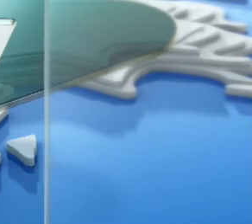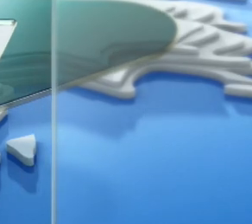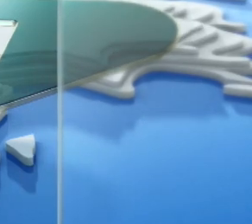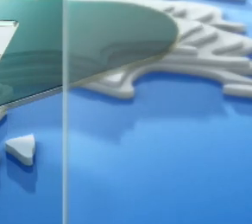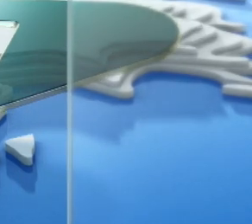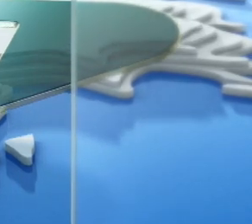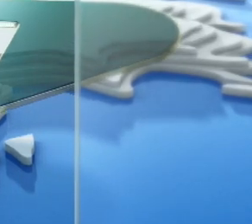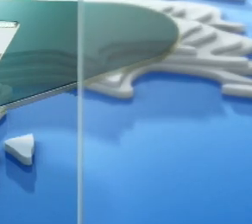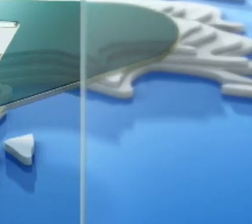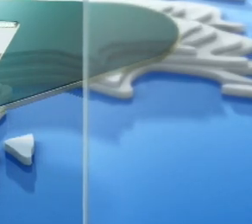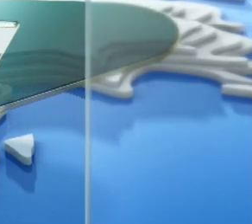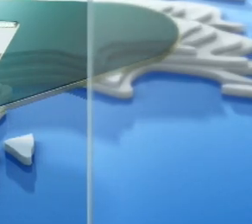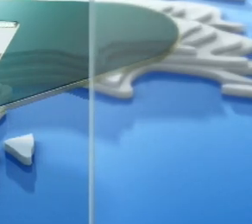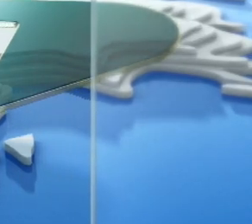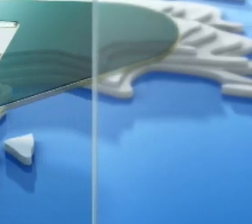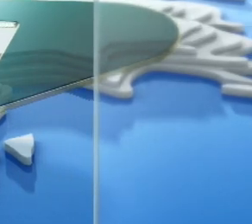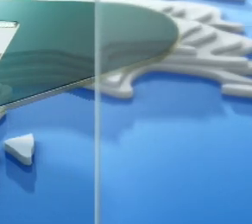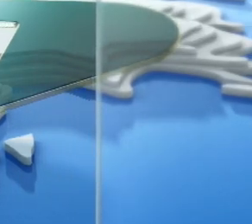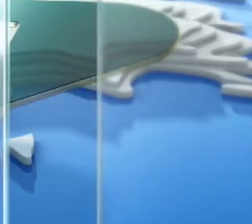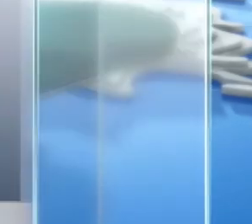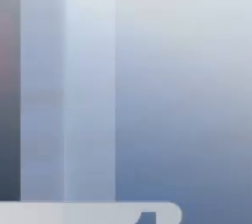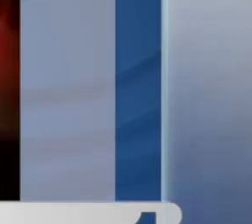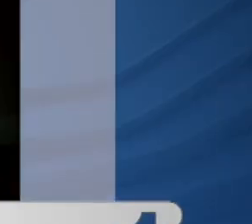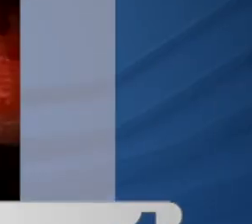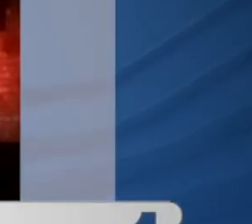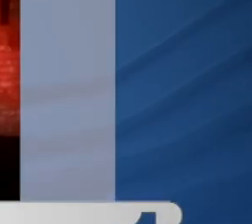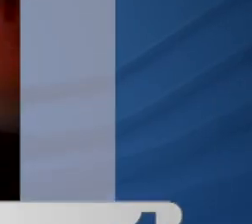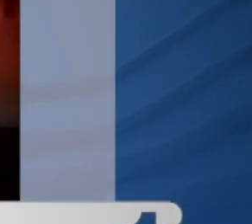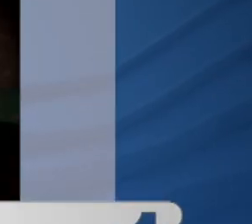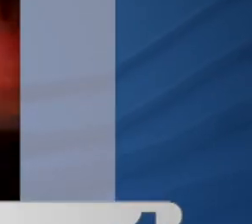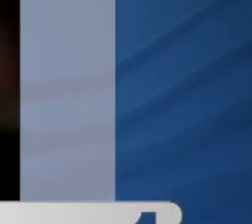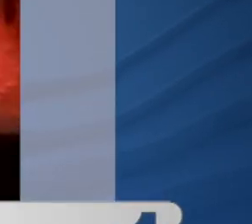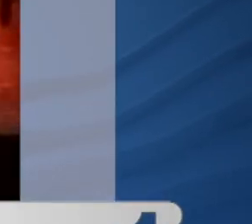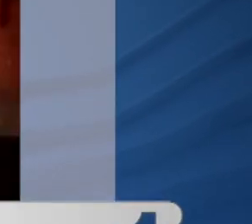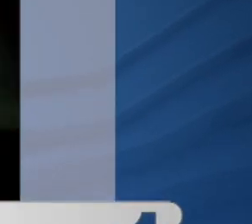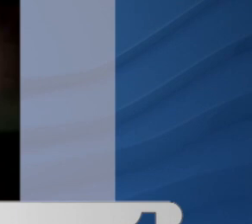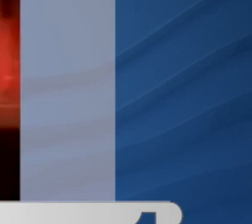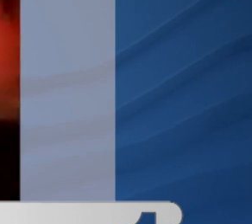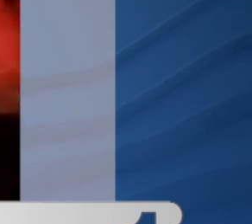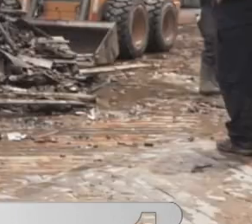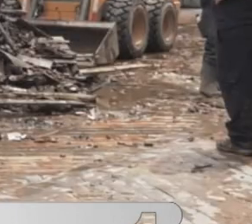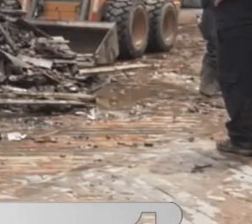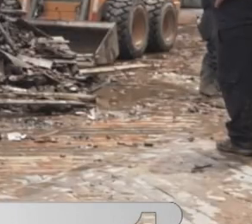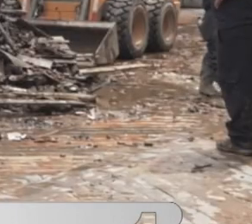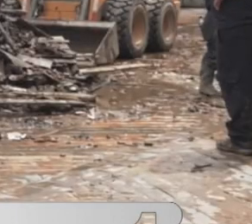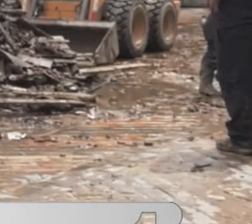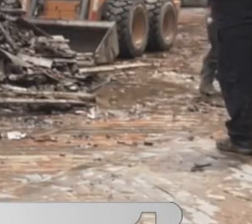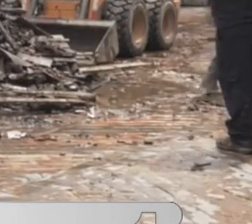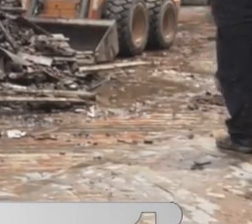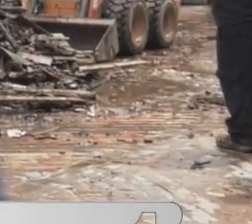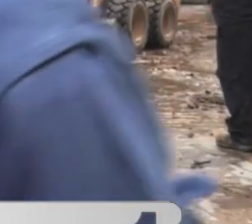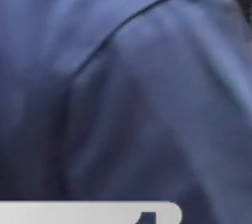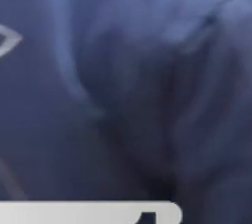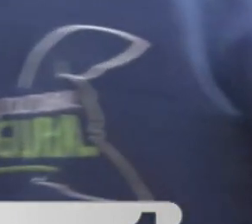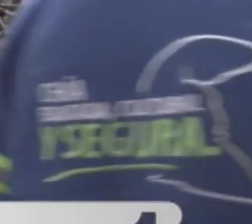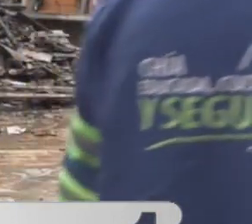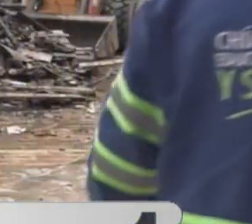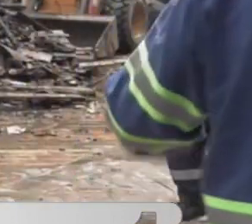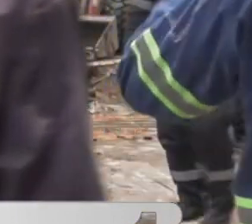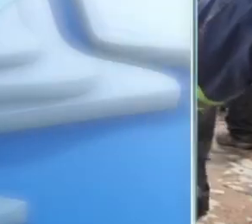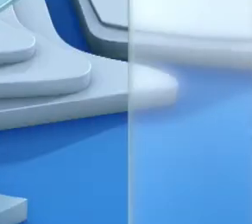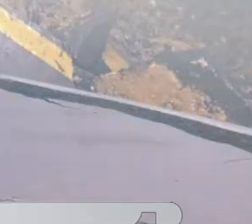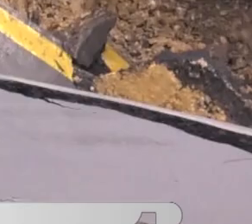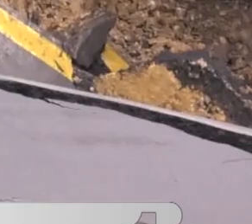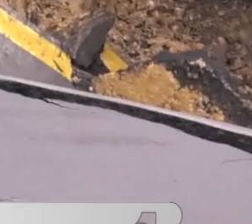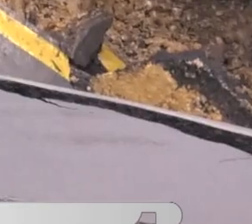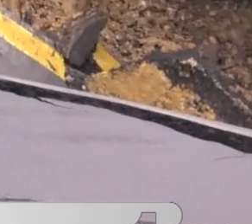Noticentro 1, CMI. Grave incendio en Chía, Cundinamarca. 3 heridos y 12 locales